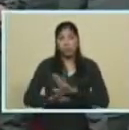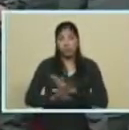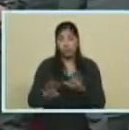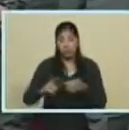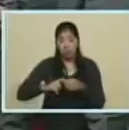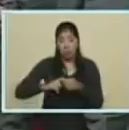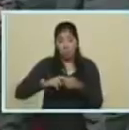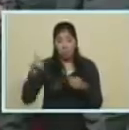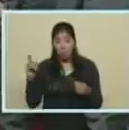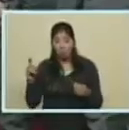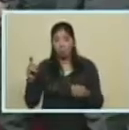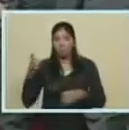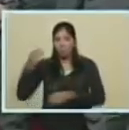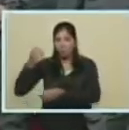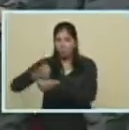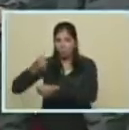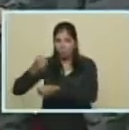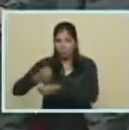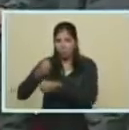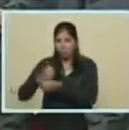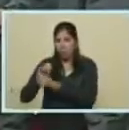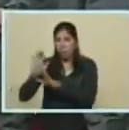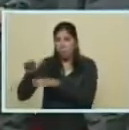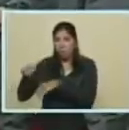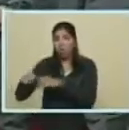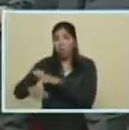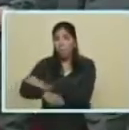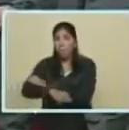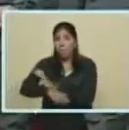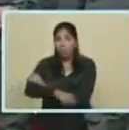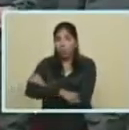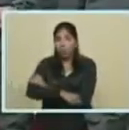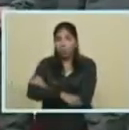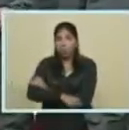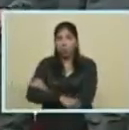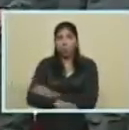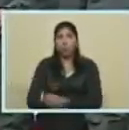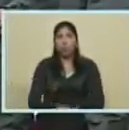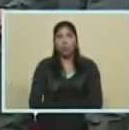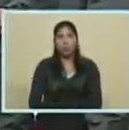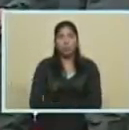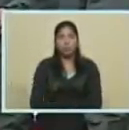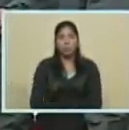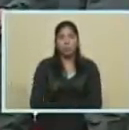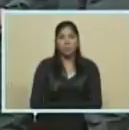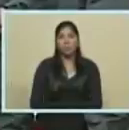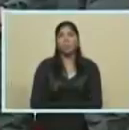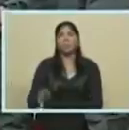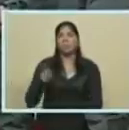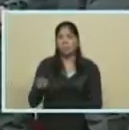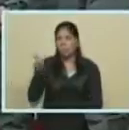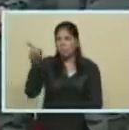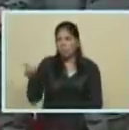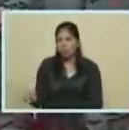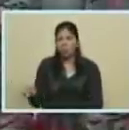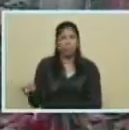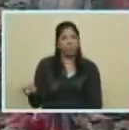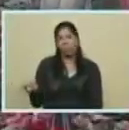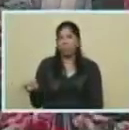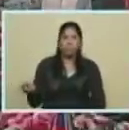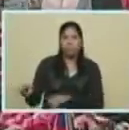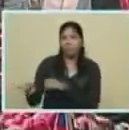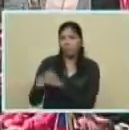trabajando para la derecha que quiere destruir el país es un traidor y es